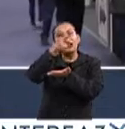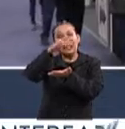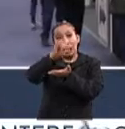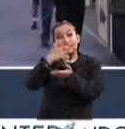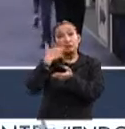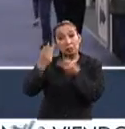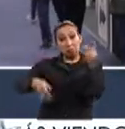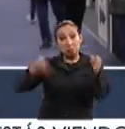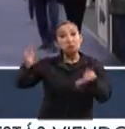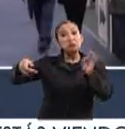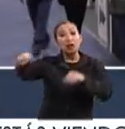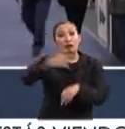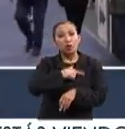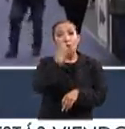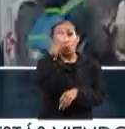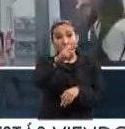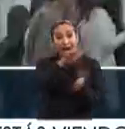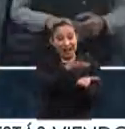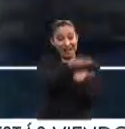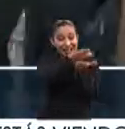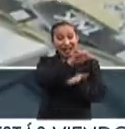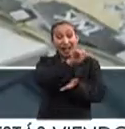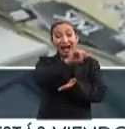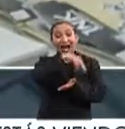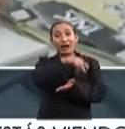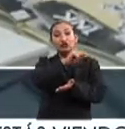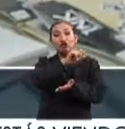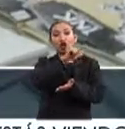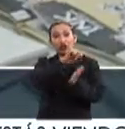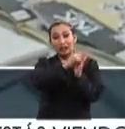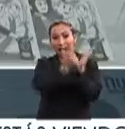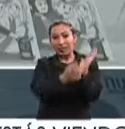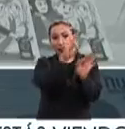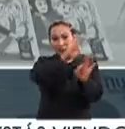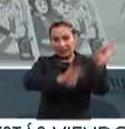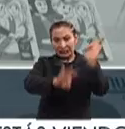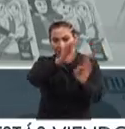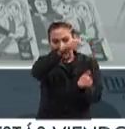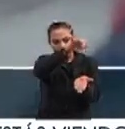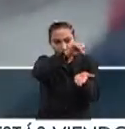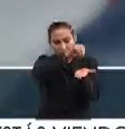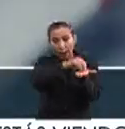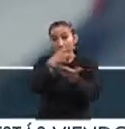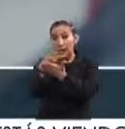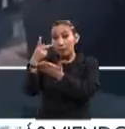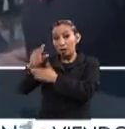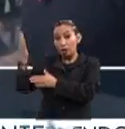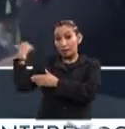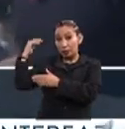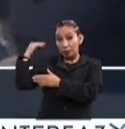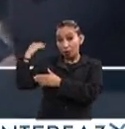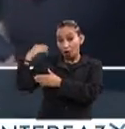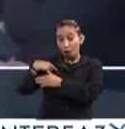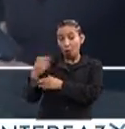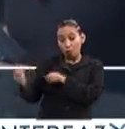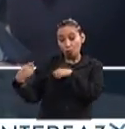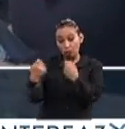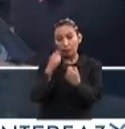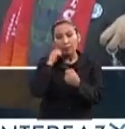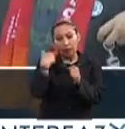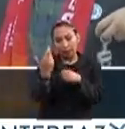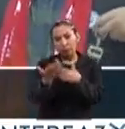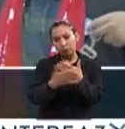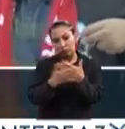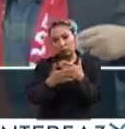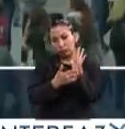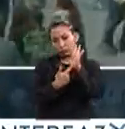bien recibidas. Incluso una de sus antologías, su antología de física, acaba de recibir un premio Caniem. Entonces, pues también lo vamos a tener